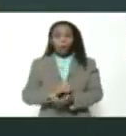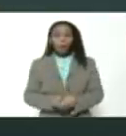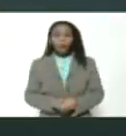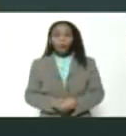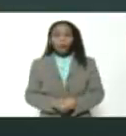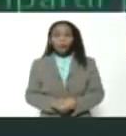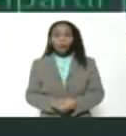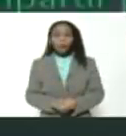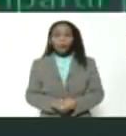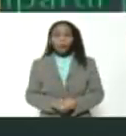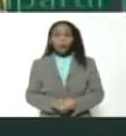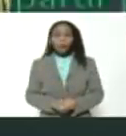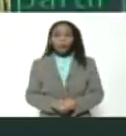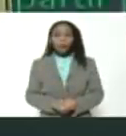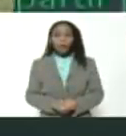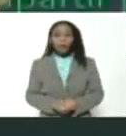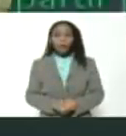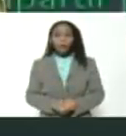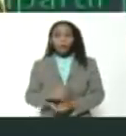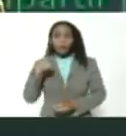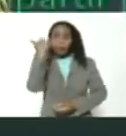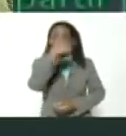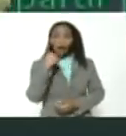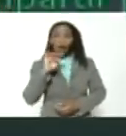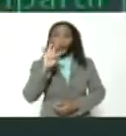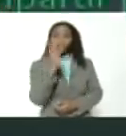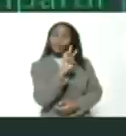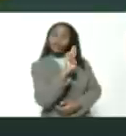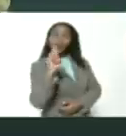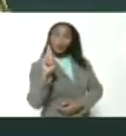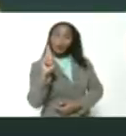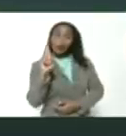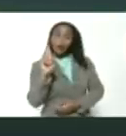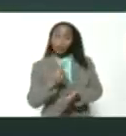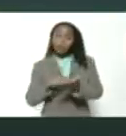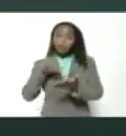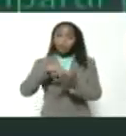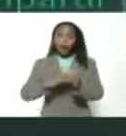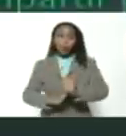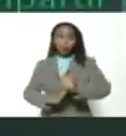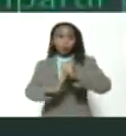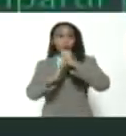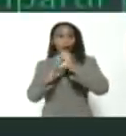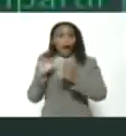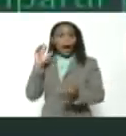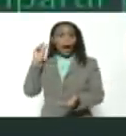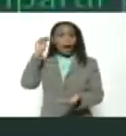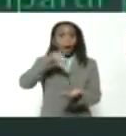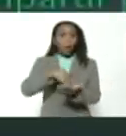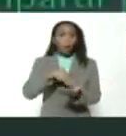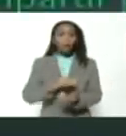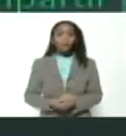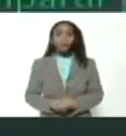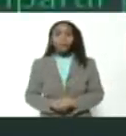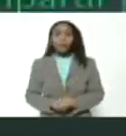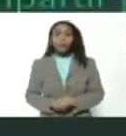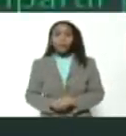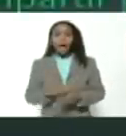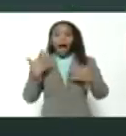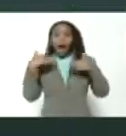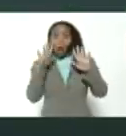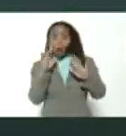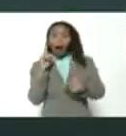Hay que verle la cara. Desde la Cuarta República de Hidalgo levantó un liderazgo en el estado de Aragua, que aún